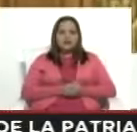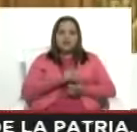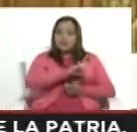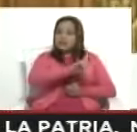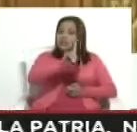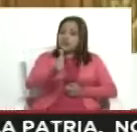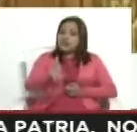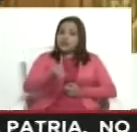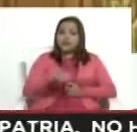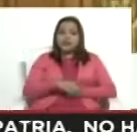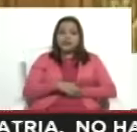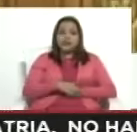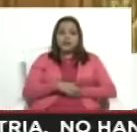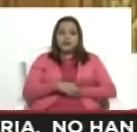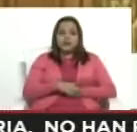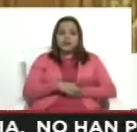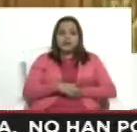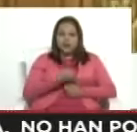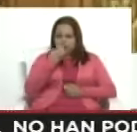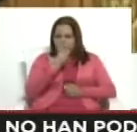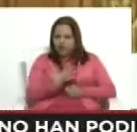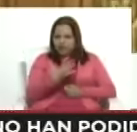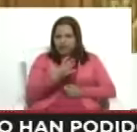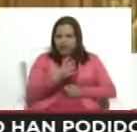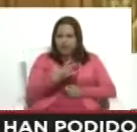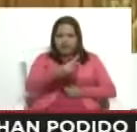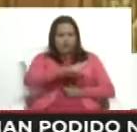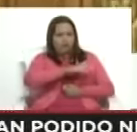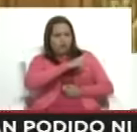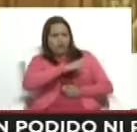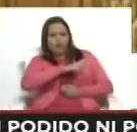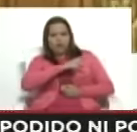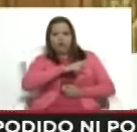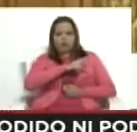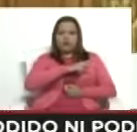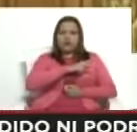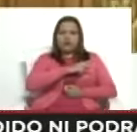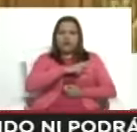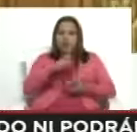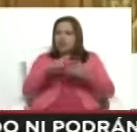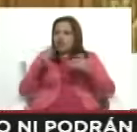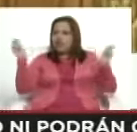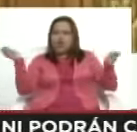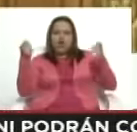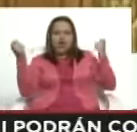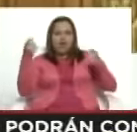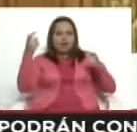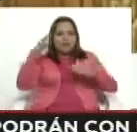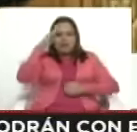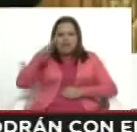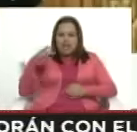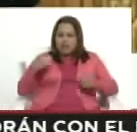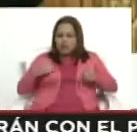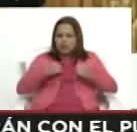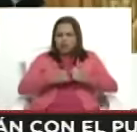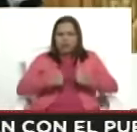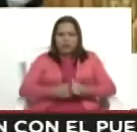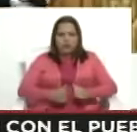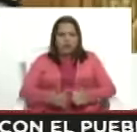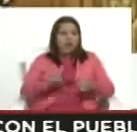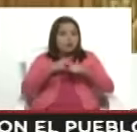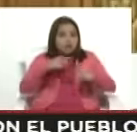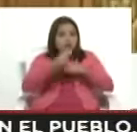Bien, ¿cómo se llama? Todo el mundo ahí de campaña y yo de flu. discordante, pero bueno, se cumplió lo que